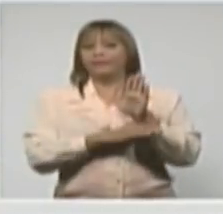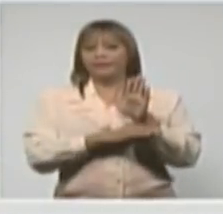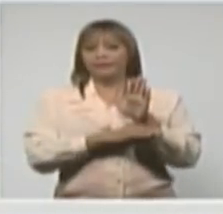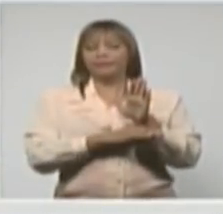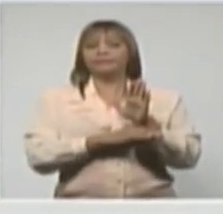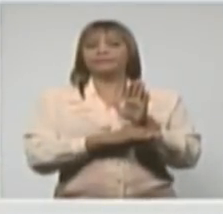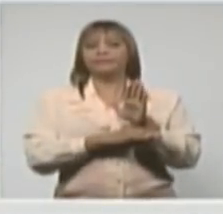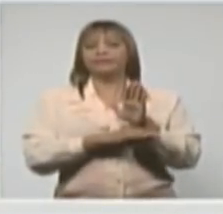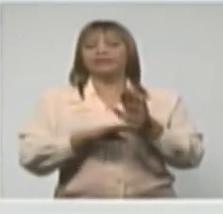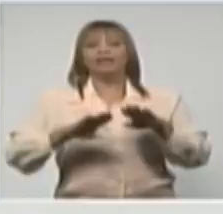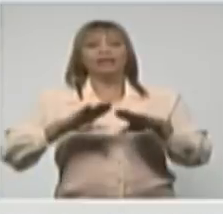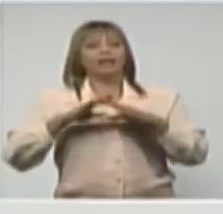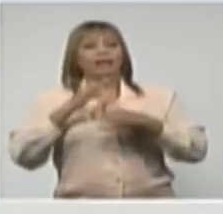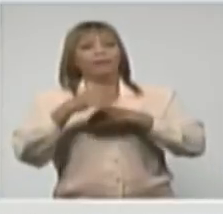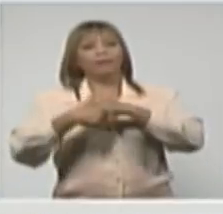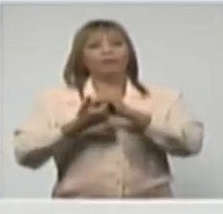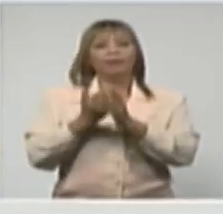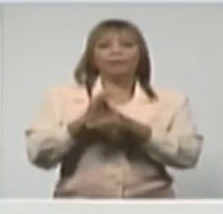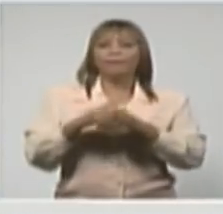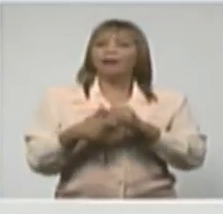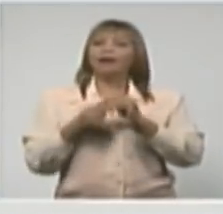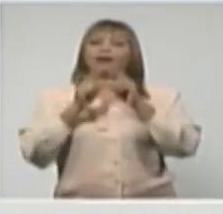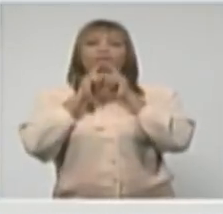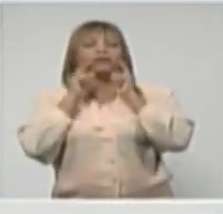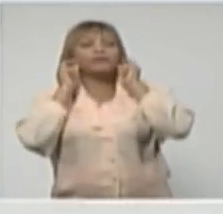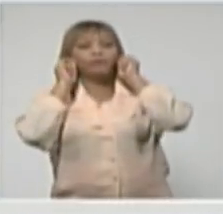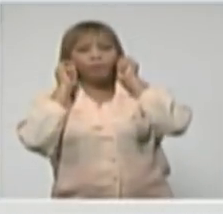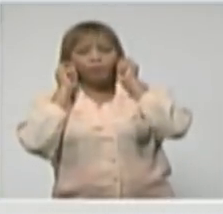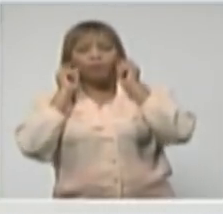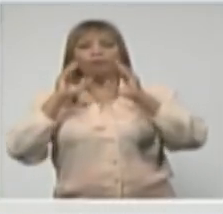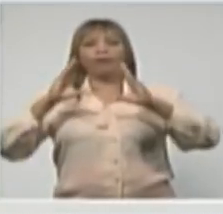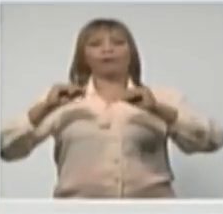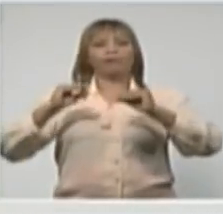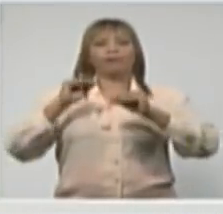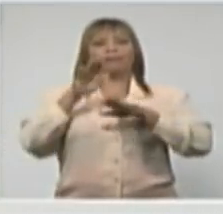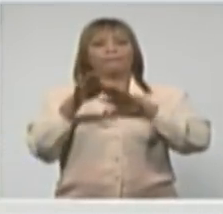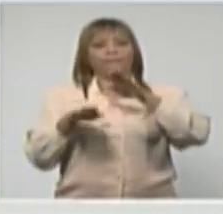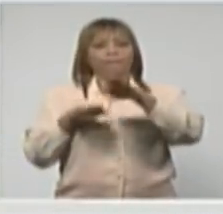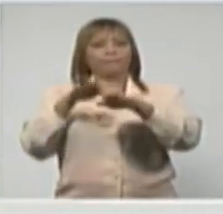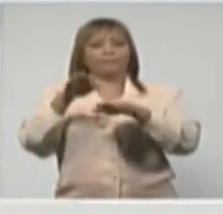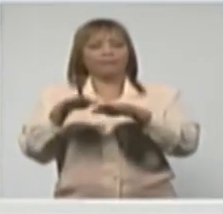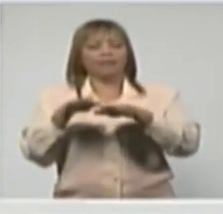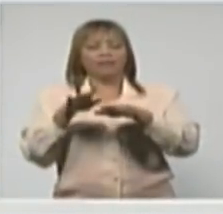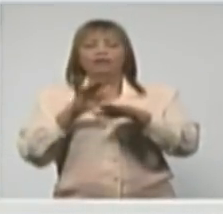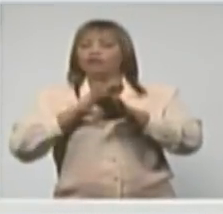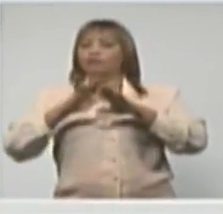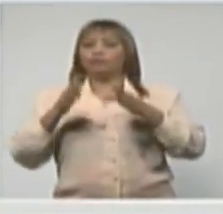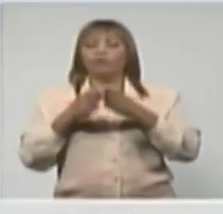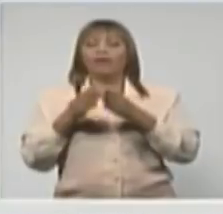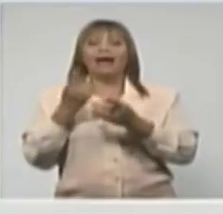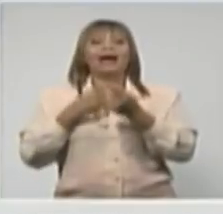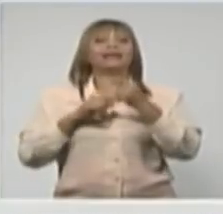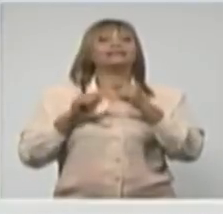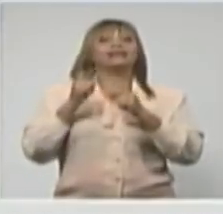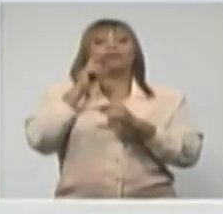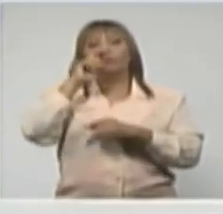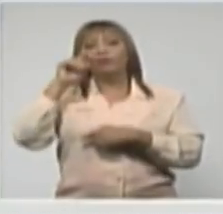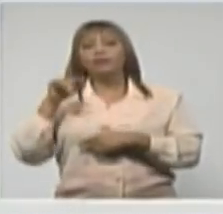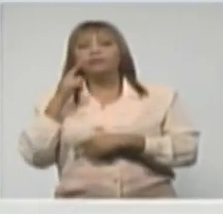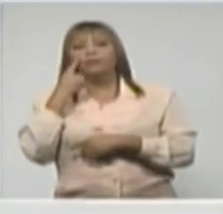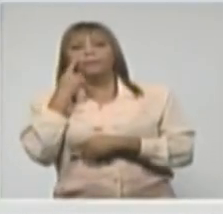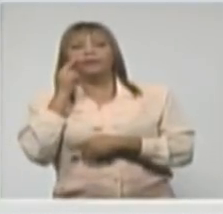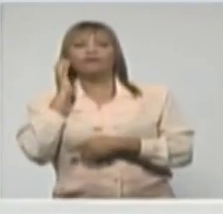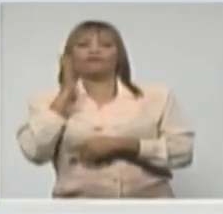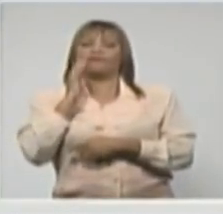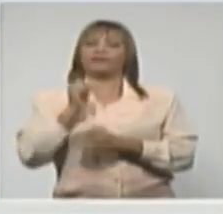la población cubana conoce. Creo que no hay una, porque hasta los niños ven las conferencias. Y por